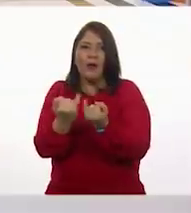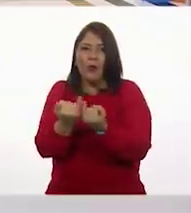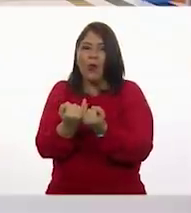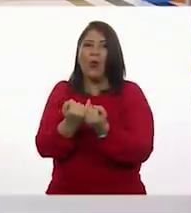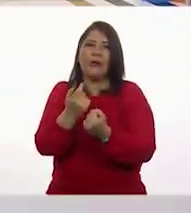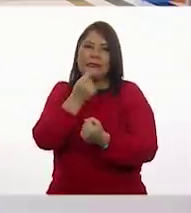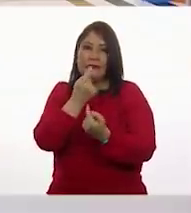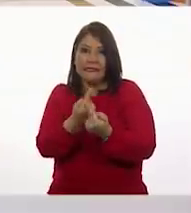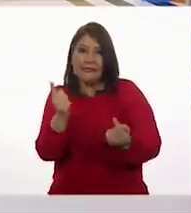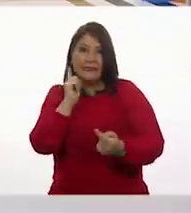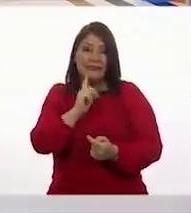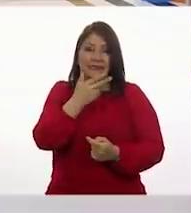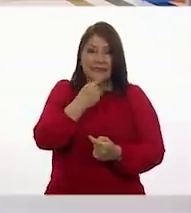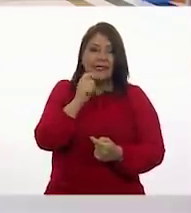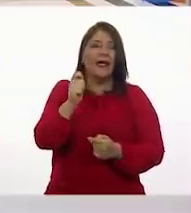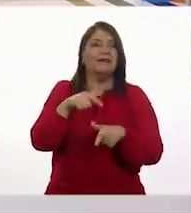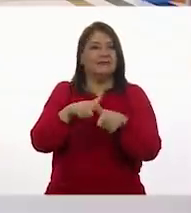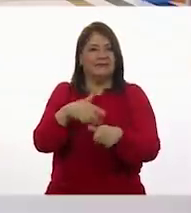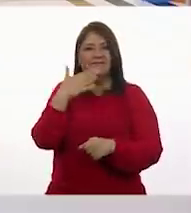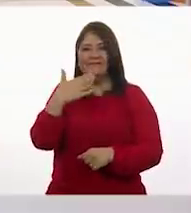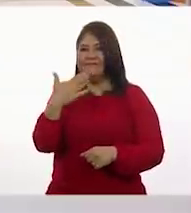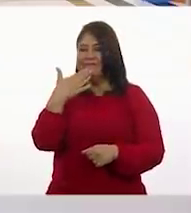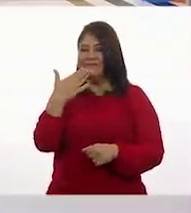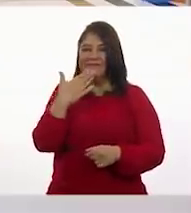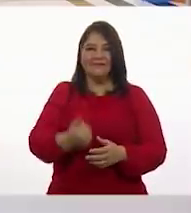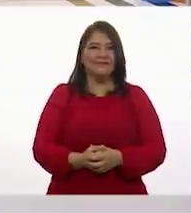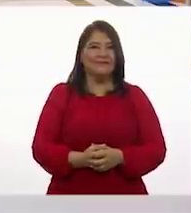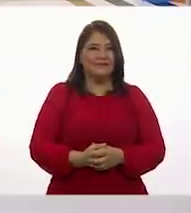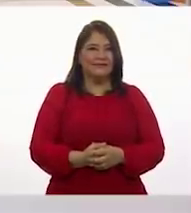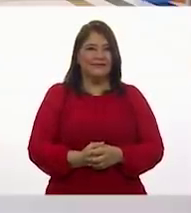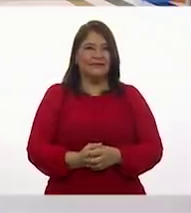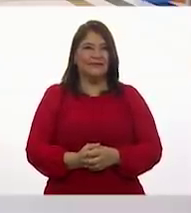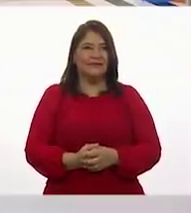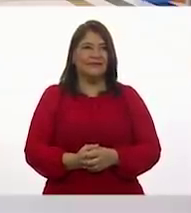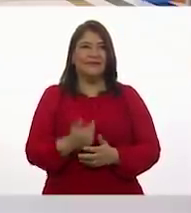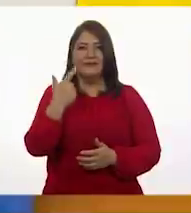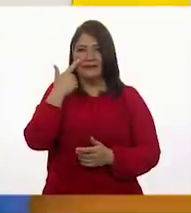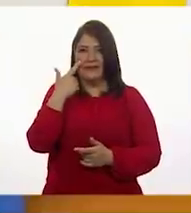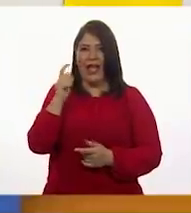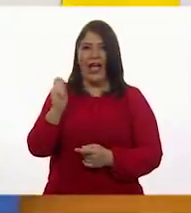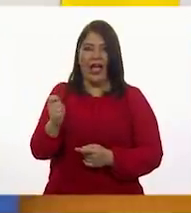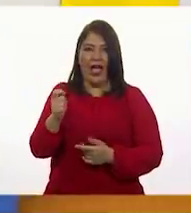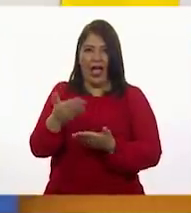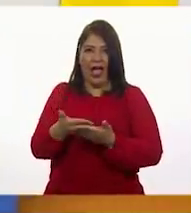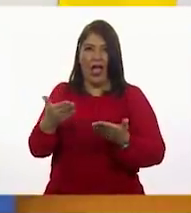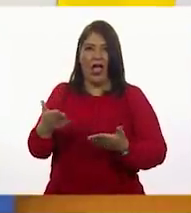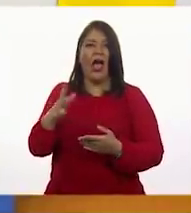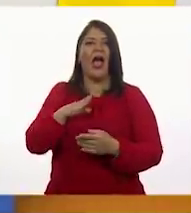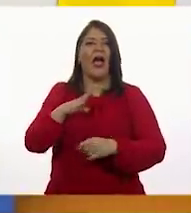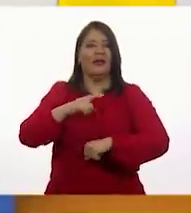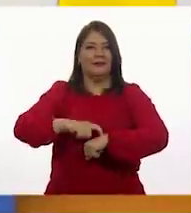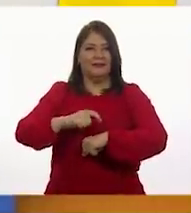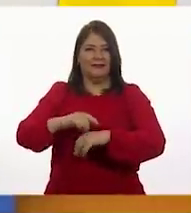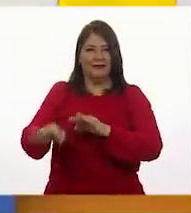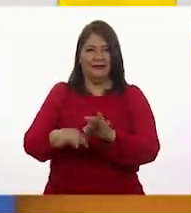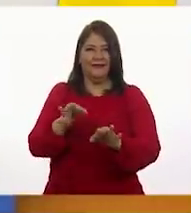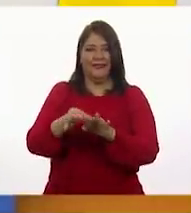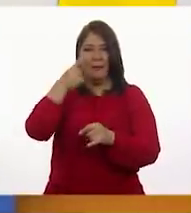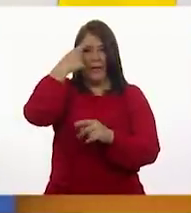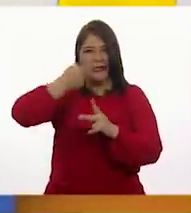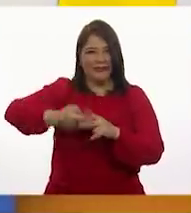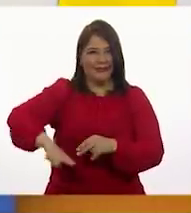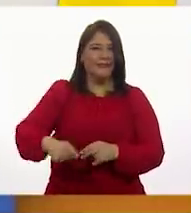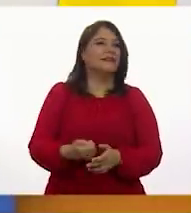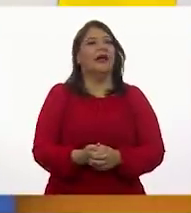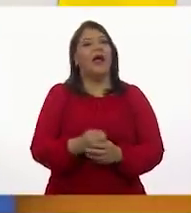y niños? ¡Muy bien, muy bien! Bueno, pues ahora sí, estamos listas y listos para comenzar.